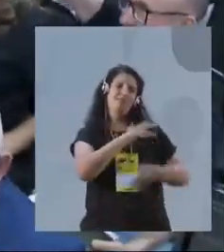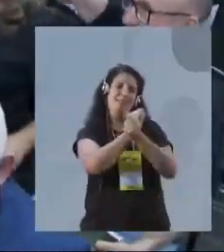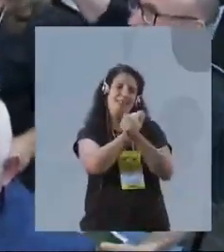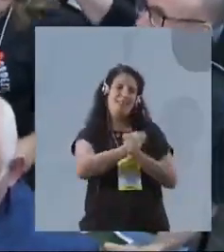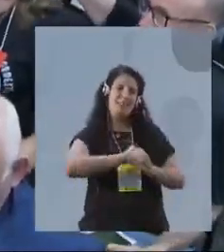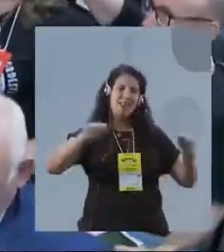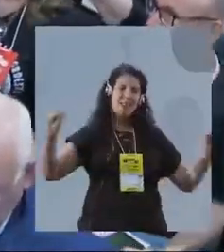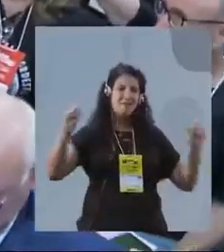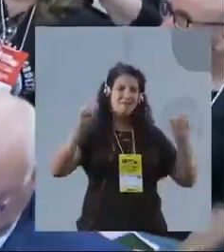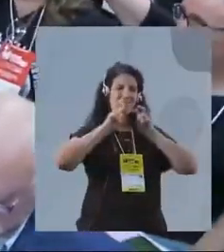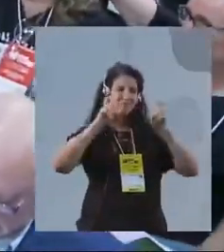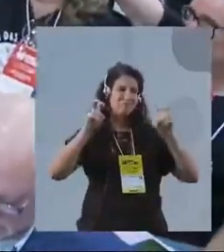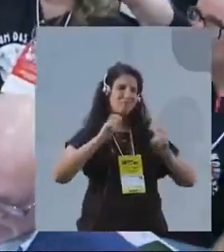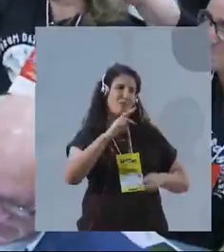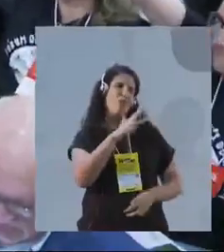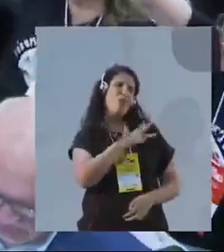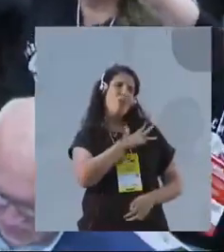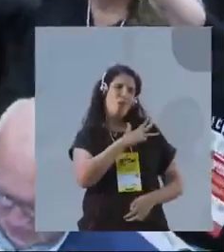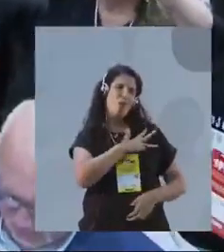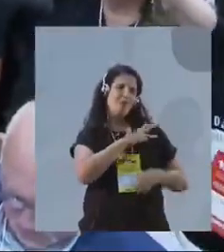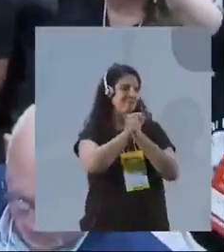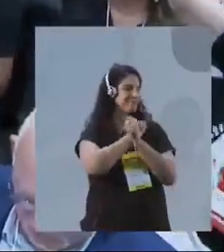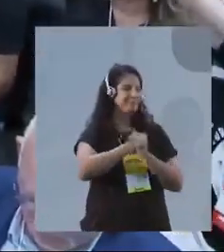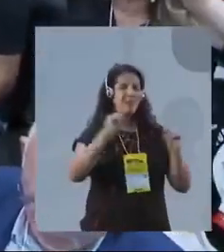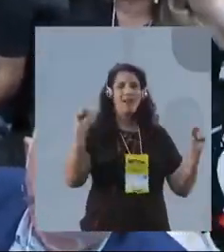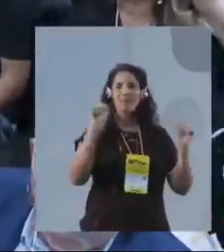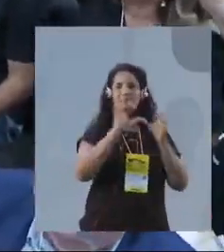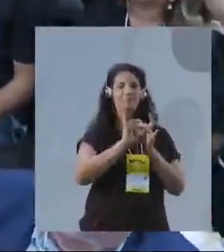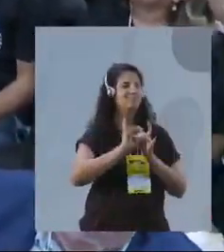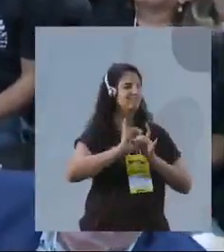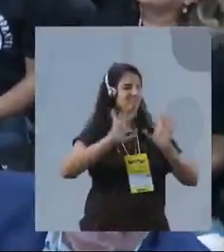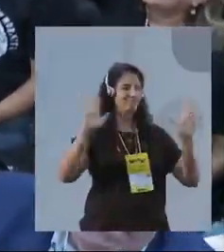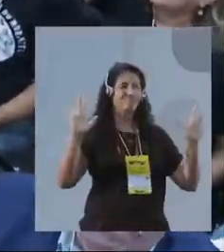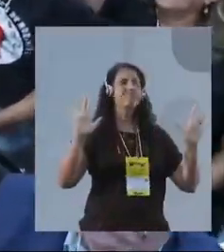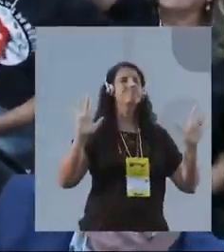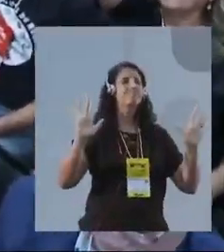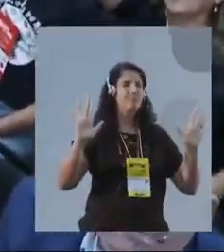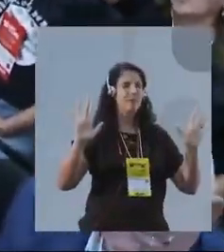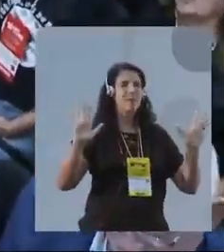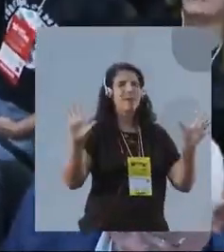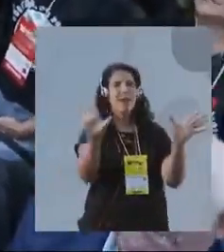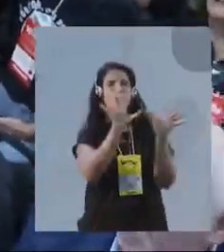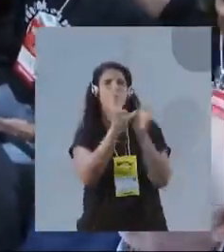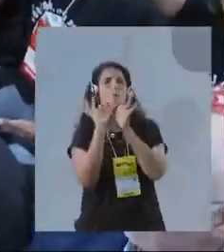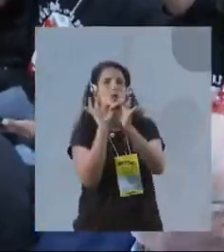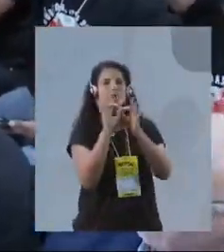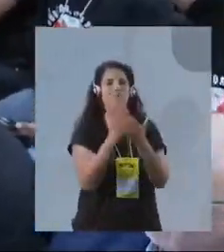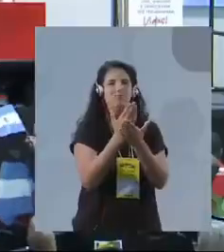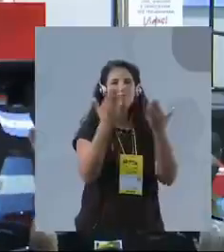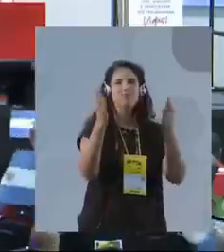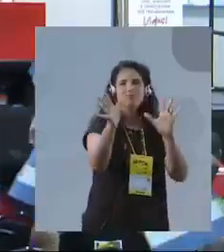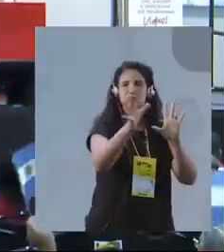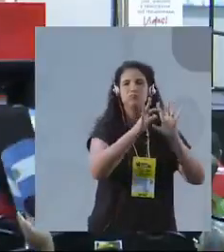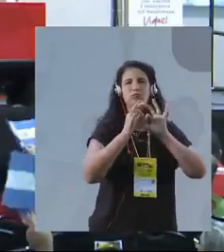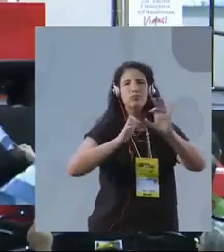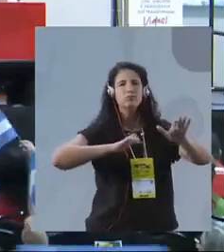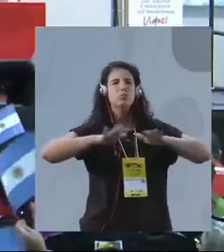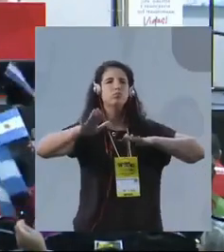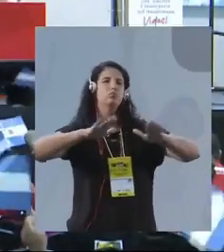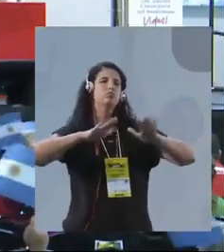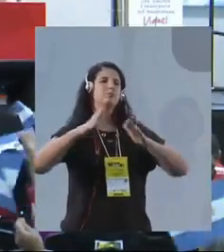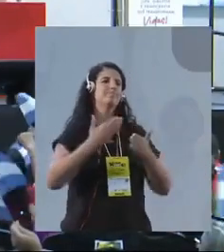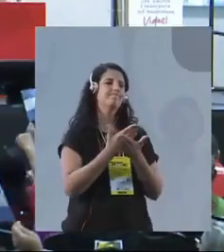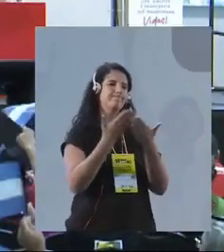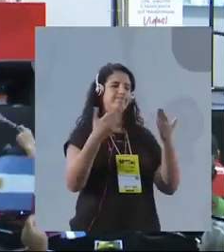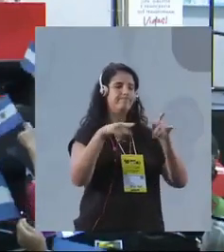Y Lula fue libre por la unidad de ustedes, por la movilización de ustedes,